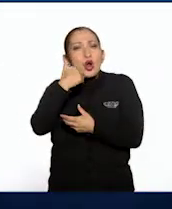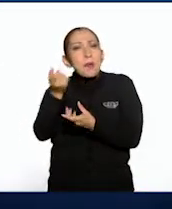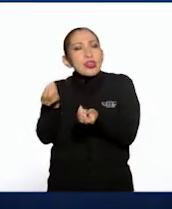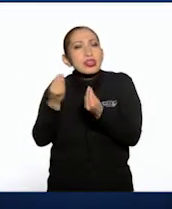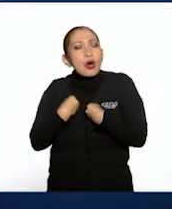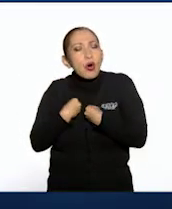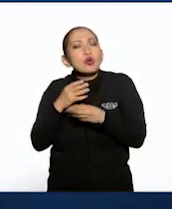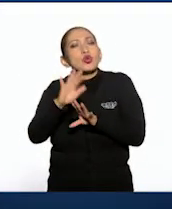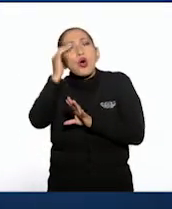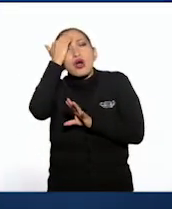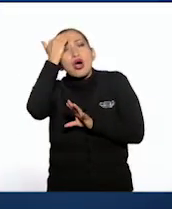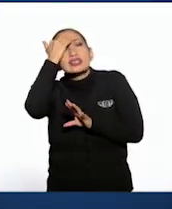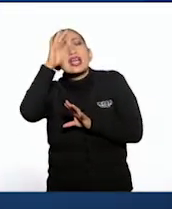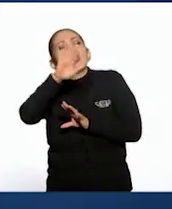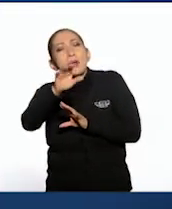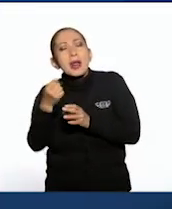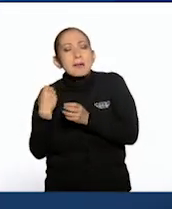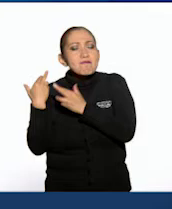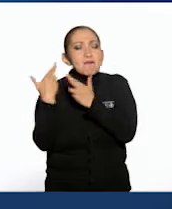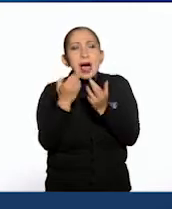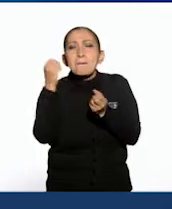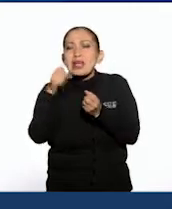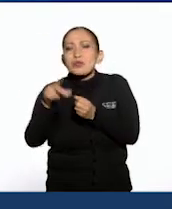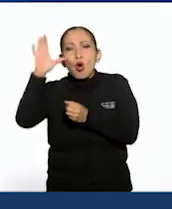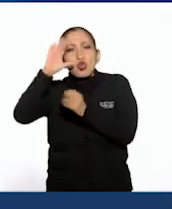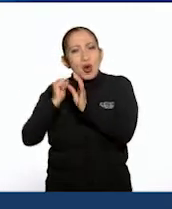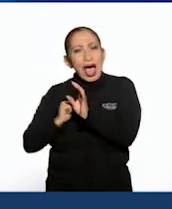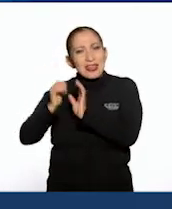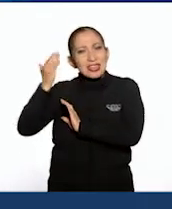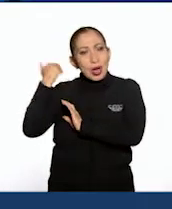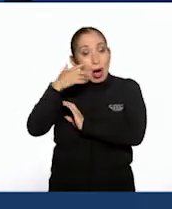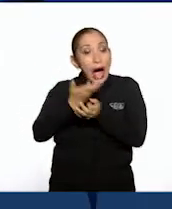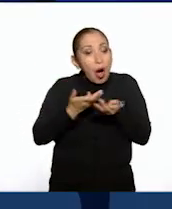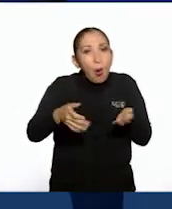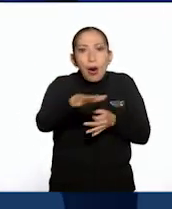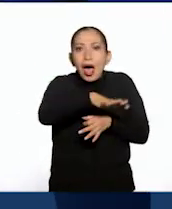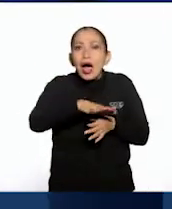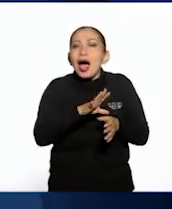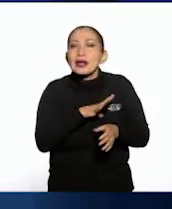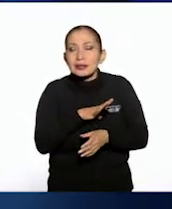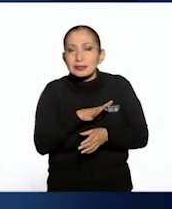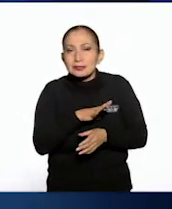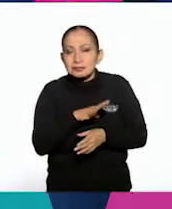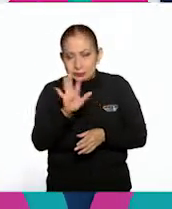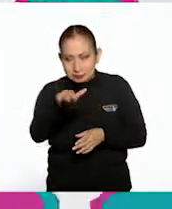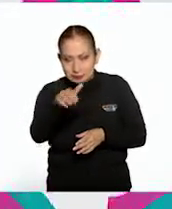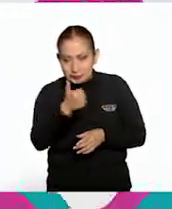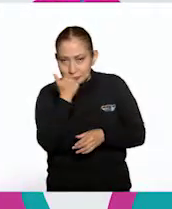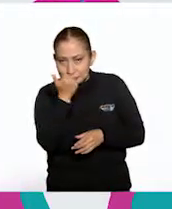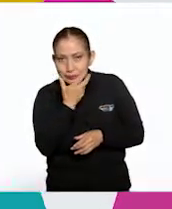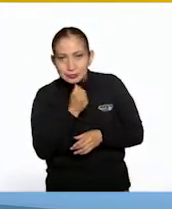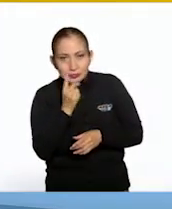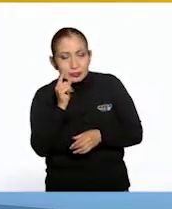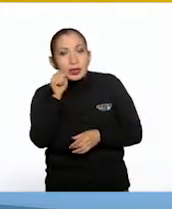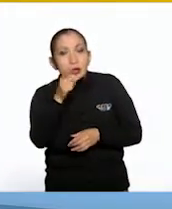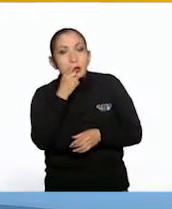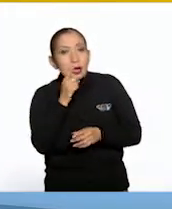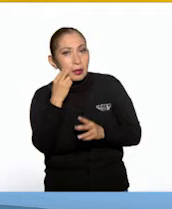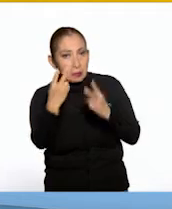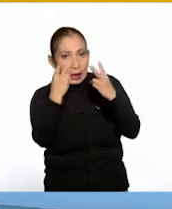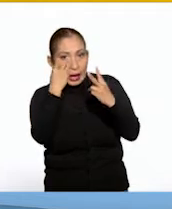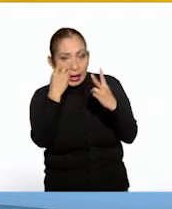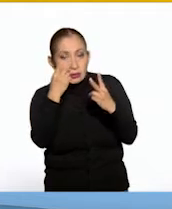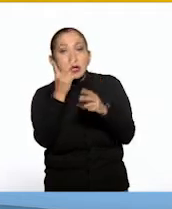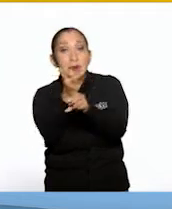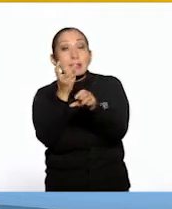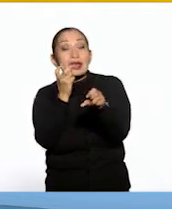¿Qué conocen acerca de las aportaciones de estas culturas en las sociedades actuales? A ver, alumnas y alumnos, que nos ven desde casa,